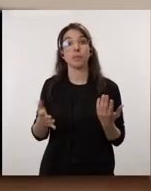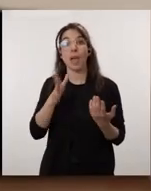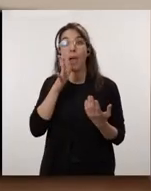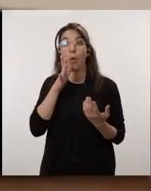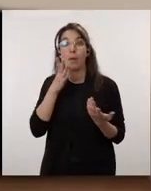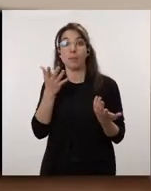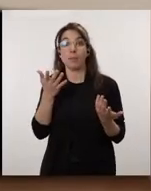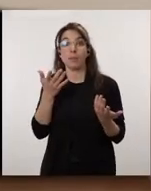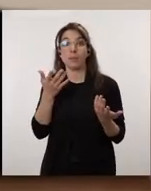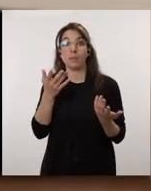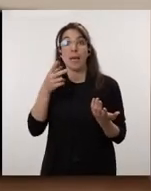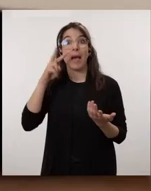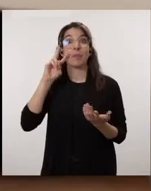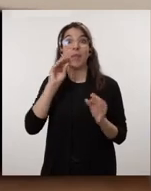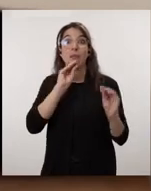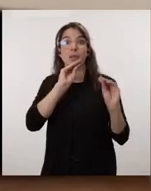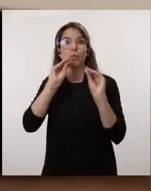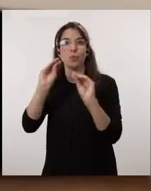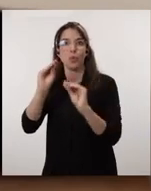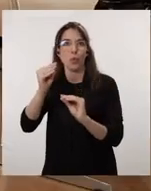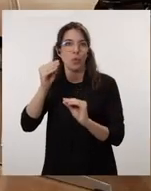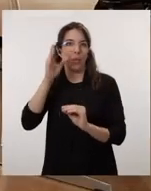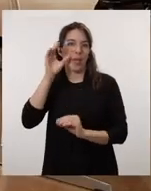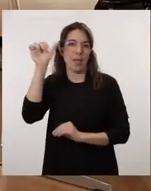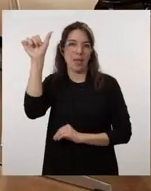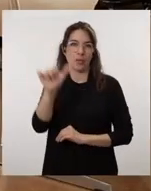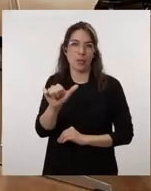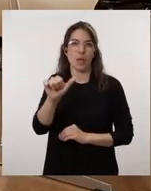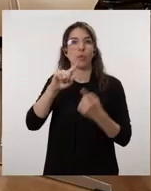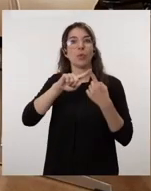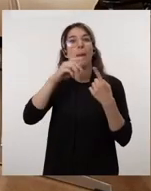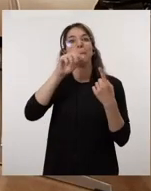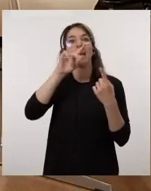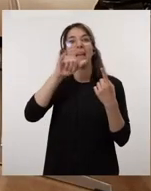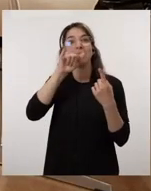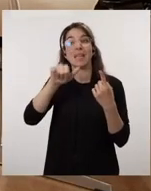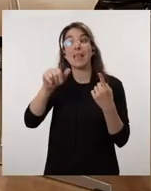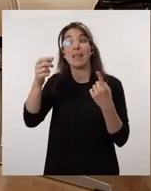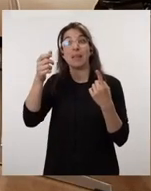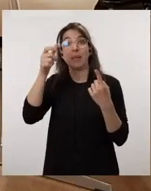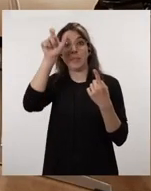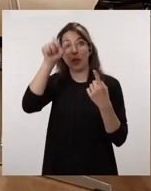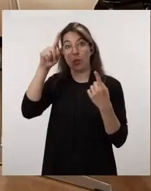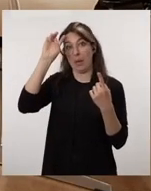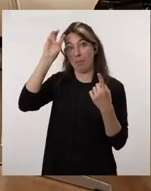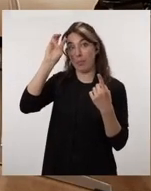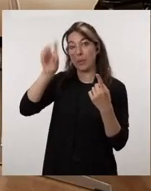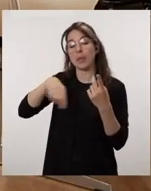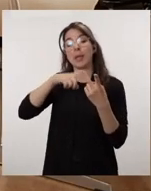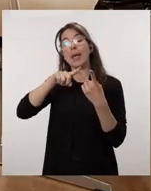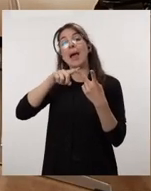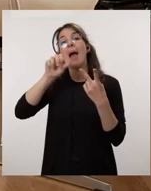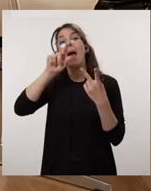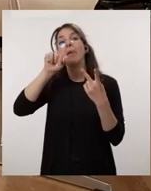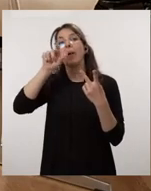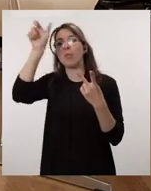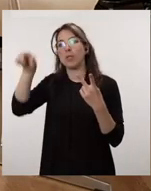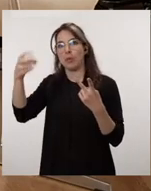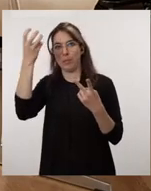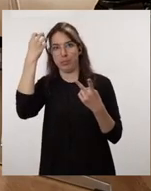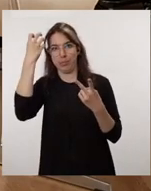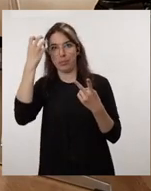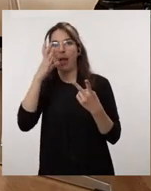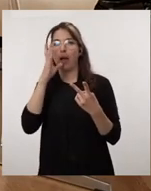escuchar cuál es la experiencia de beatriz y de álvaro en este caso beatriz es la mentora y álvaro el mentor izado